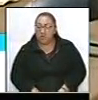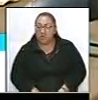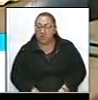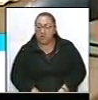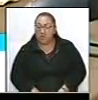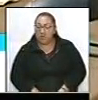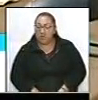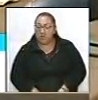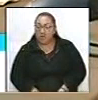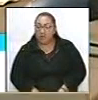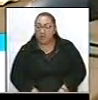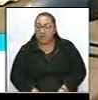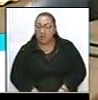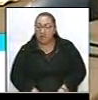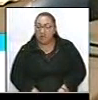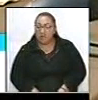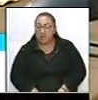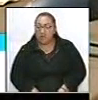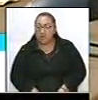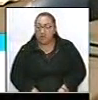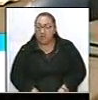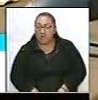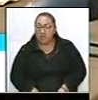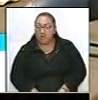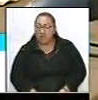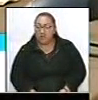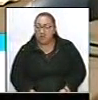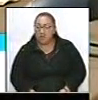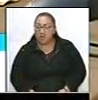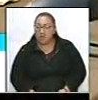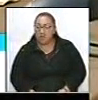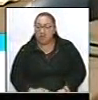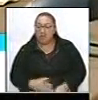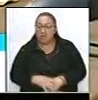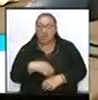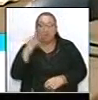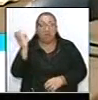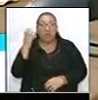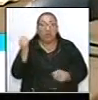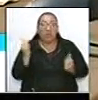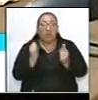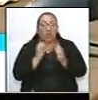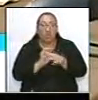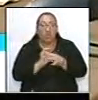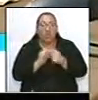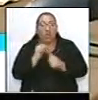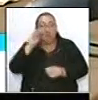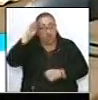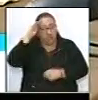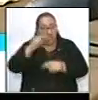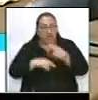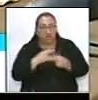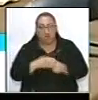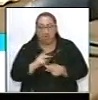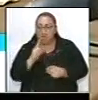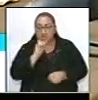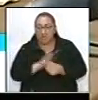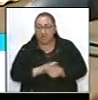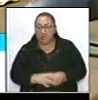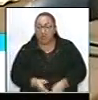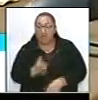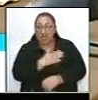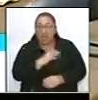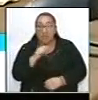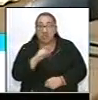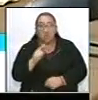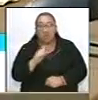lo que he podido ver y es sobre el patrullaje integrado con la Policía Nacional, que no se está cumpliendo,